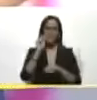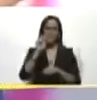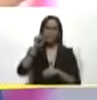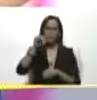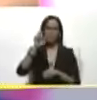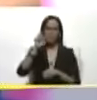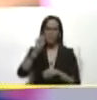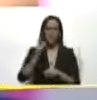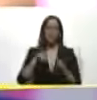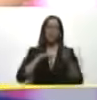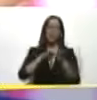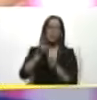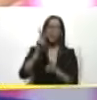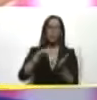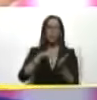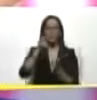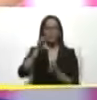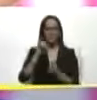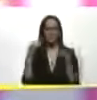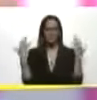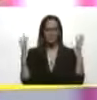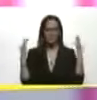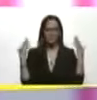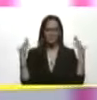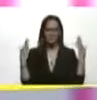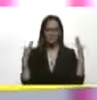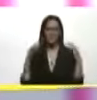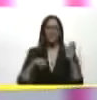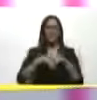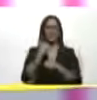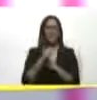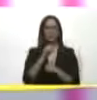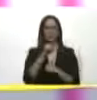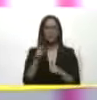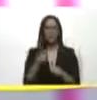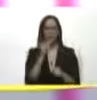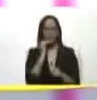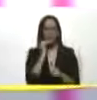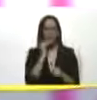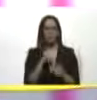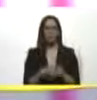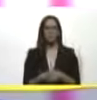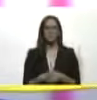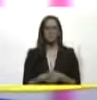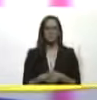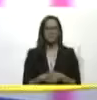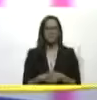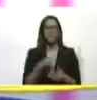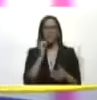Net rumbo al 2030 este es el plan de ustedes muchachos muchachos